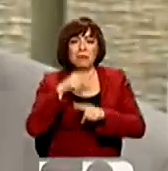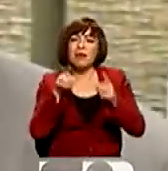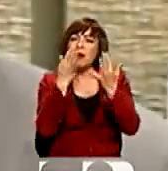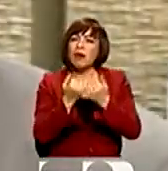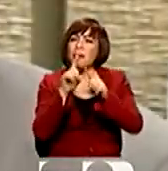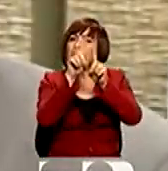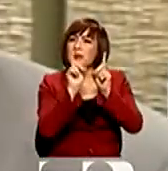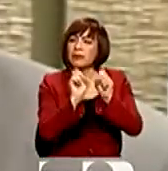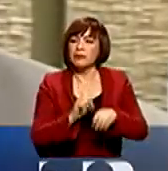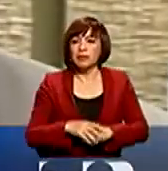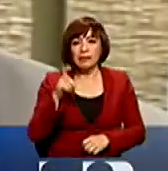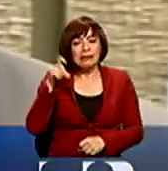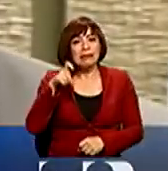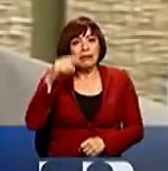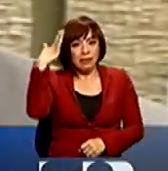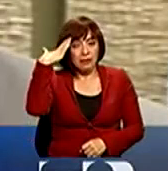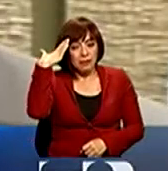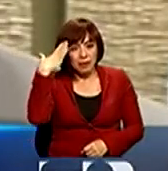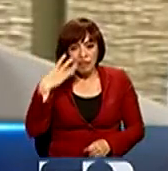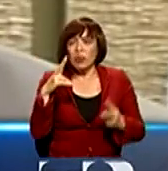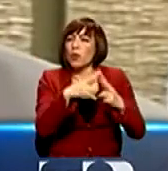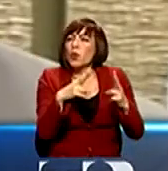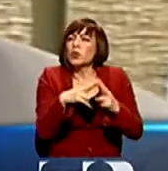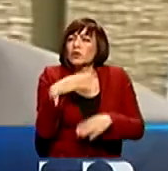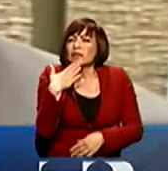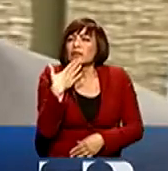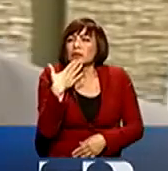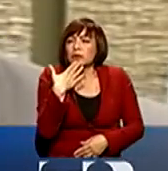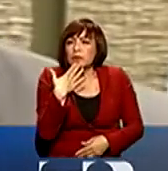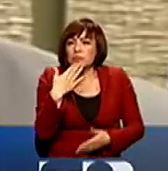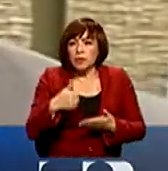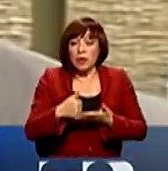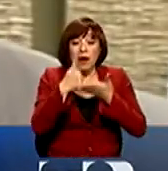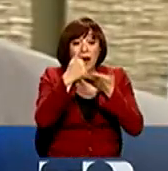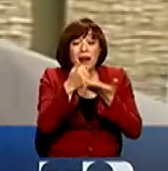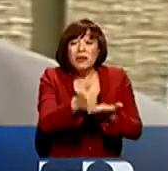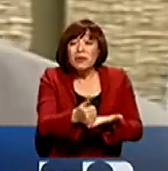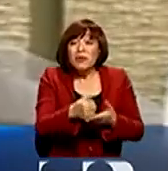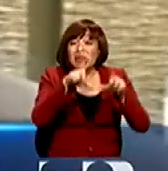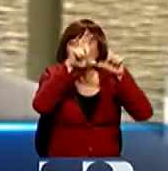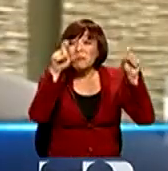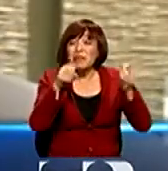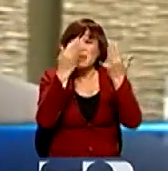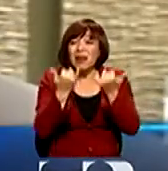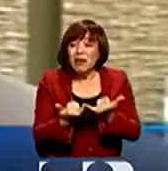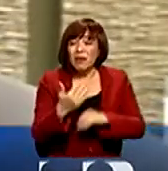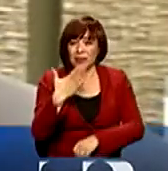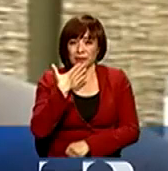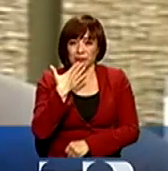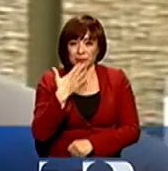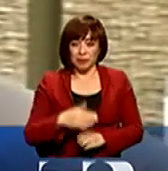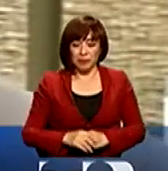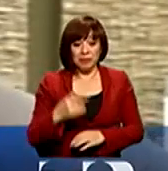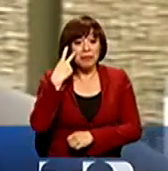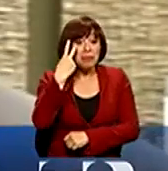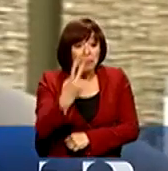Es necesario conocerlas, saber cómo van a ser afectados los intereses de los ciudadanos, porque son empresas que pertenecen a la sociedad. Yo creo que sí debería ir partiendo de ver